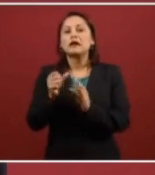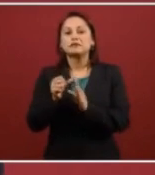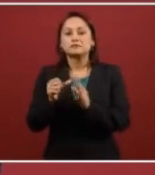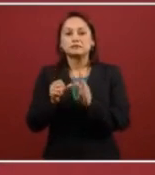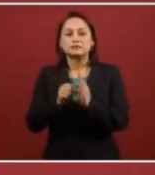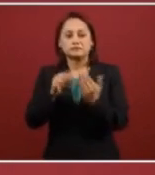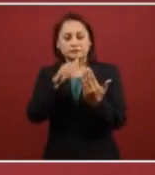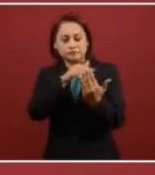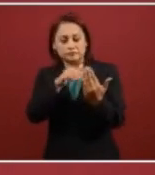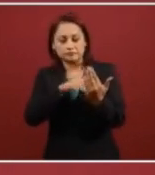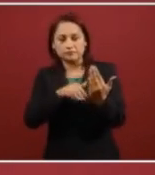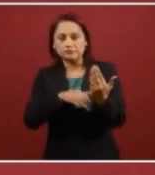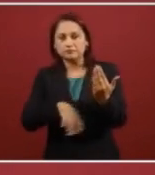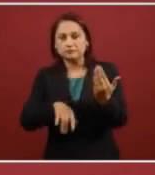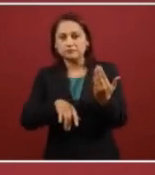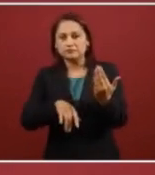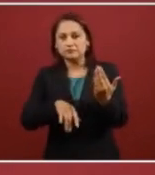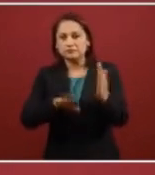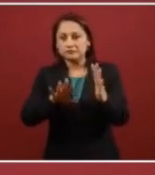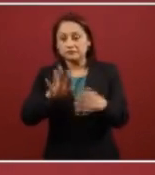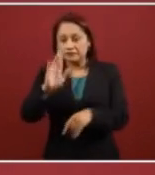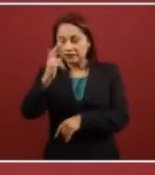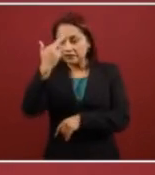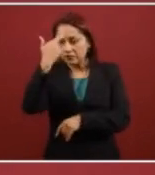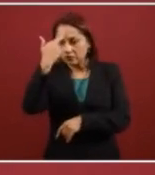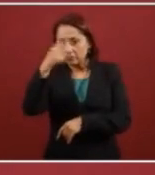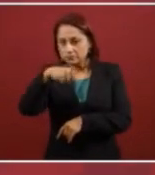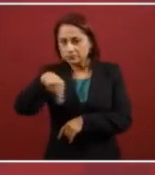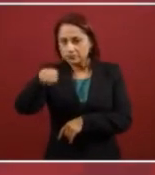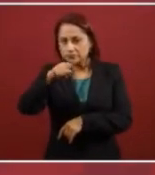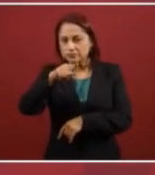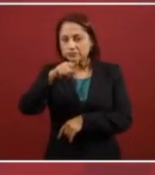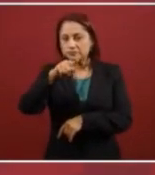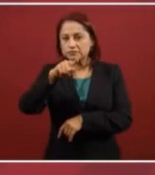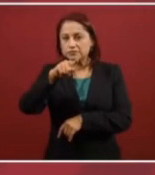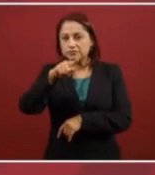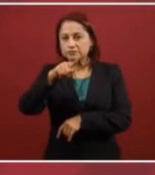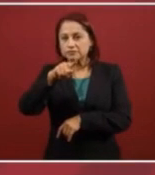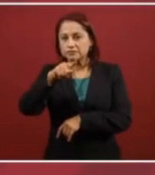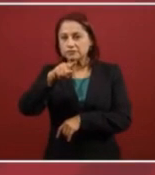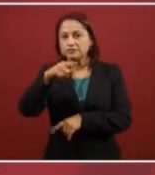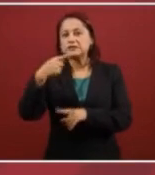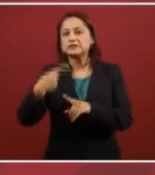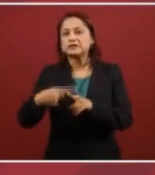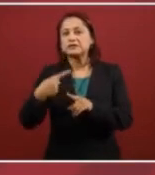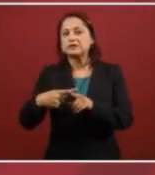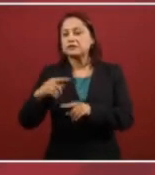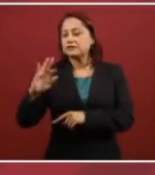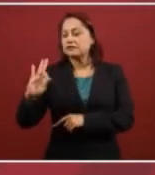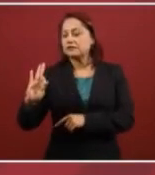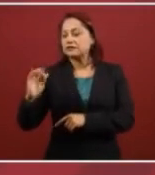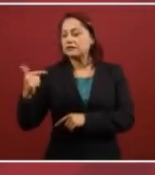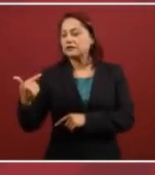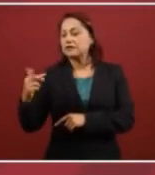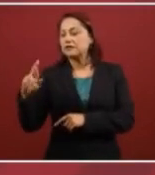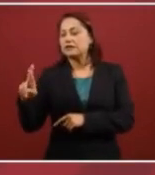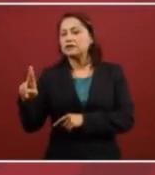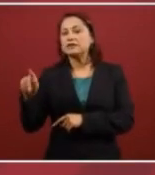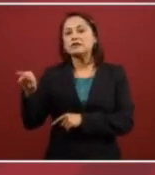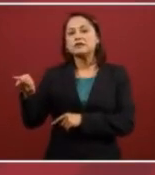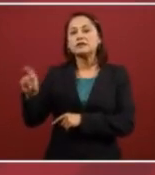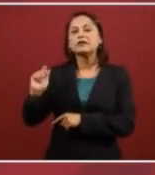read the article. Les recuerdo que la fiscalía es autónoma. Eso fue un